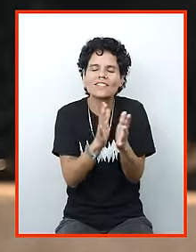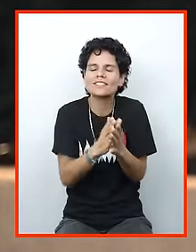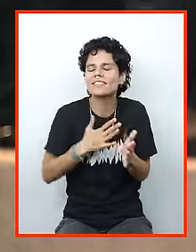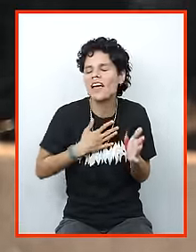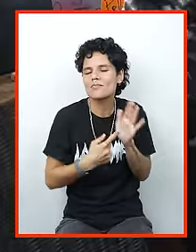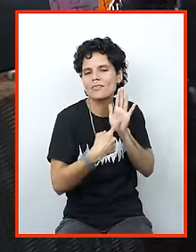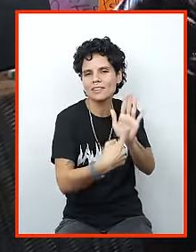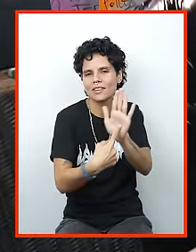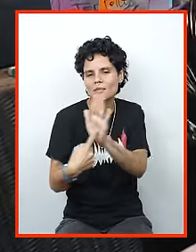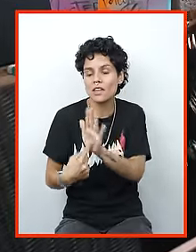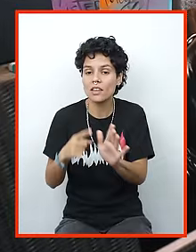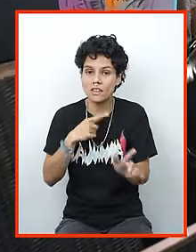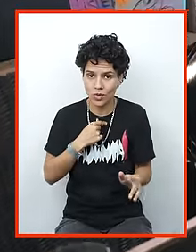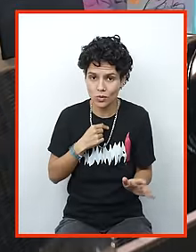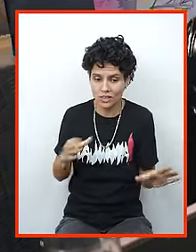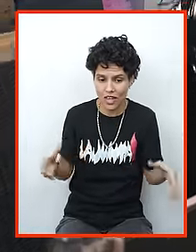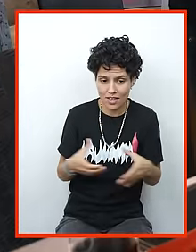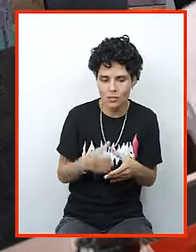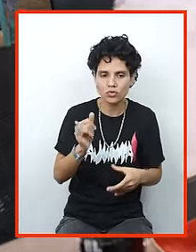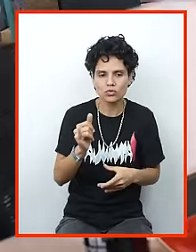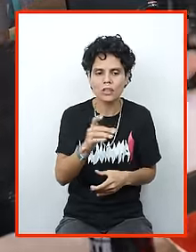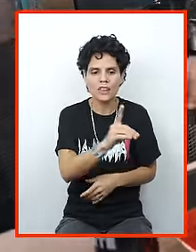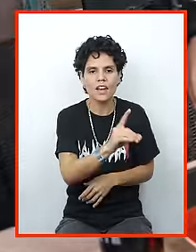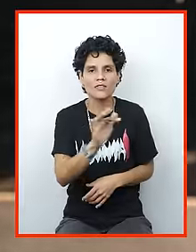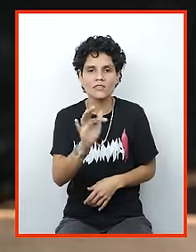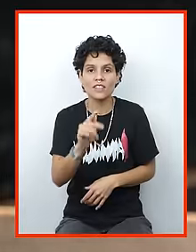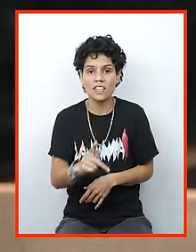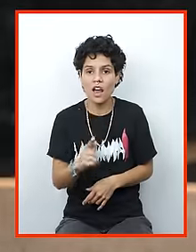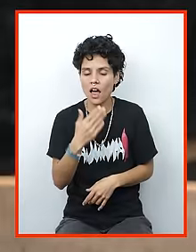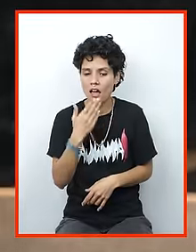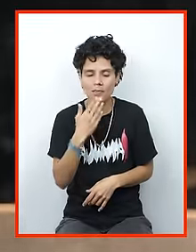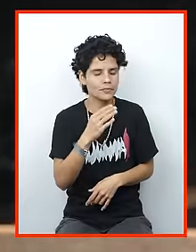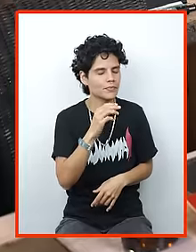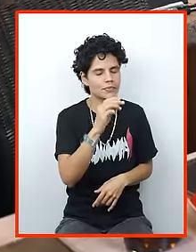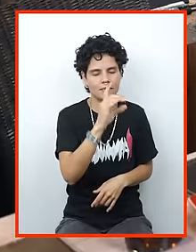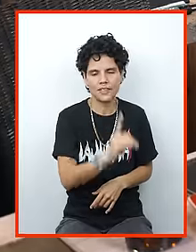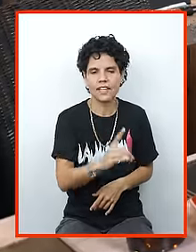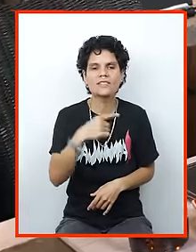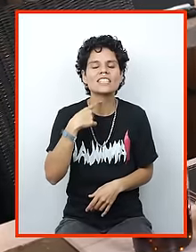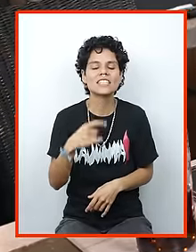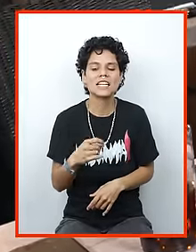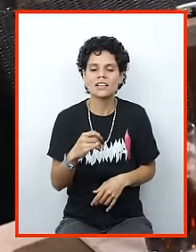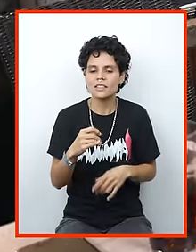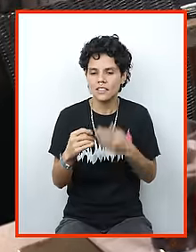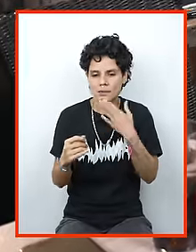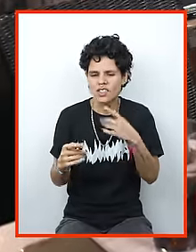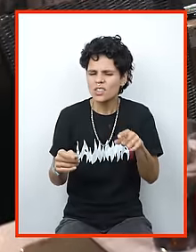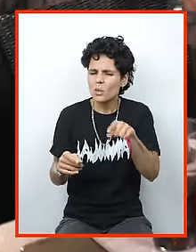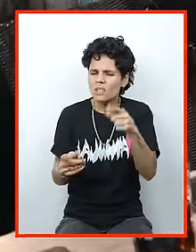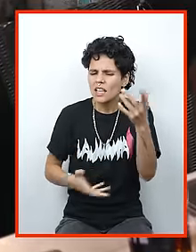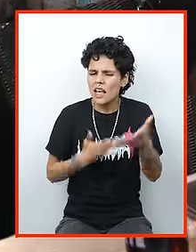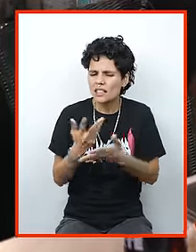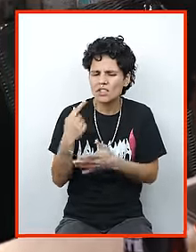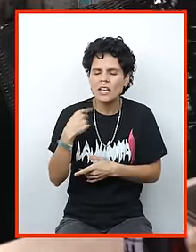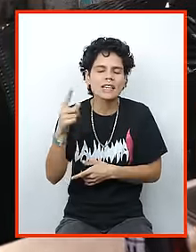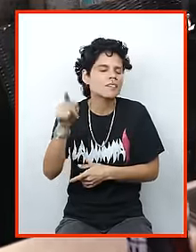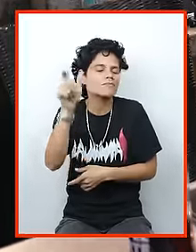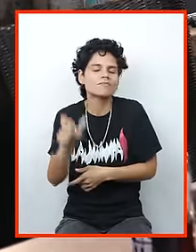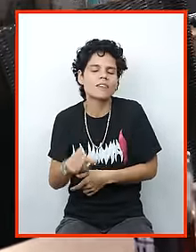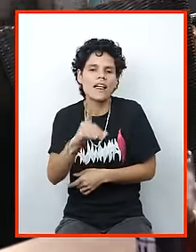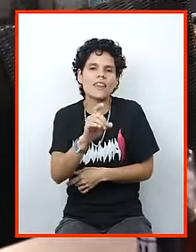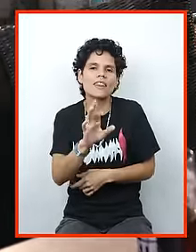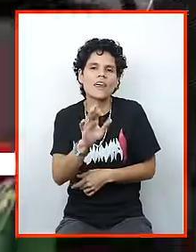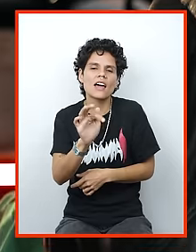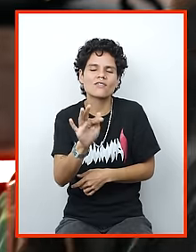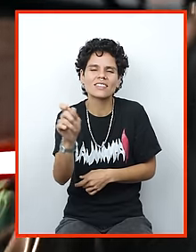quiere presentar a todos. ¿Te gusta el trabajo en equipo? Sí, ¿con Drefkila son amigos también? Pues, ¿cómo se gusta un bellaquera, anti-bellaquera? Ah, es que el